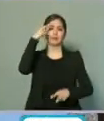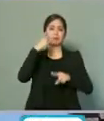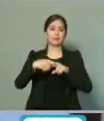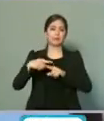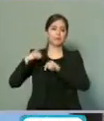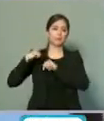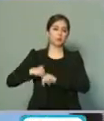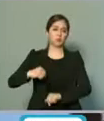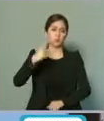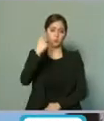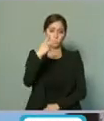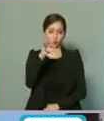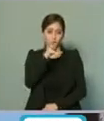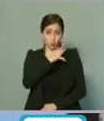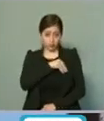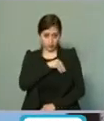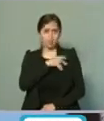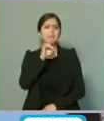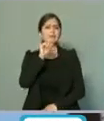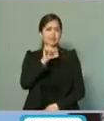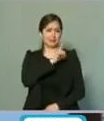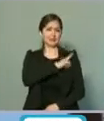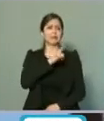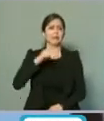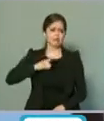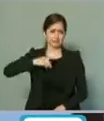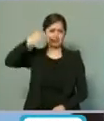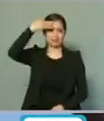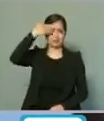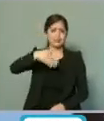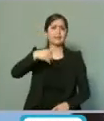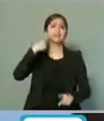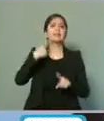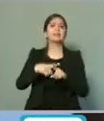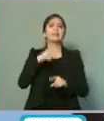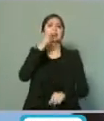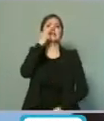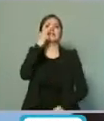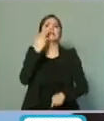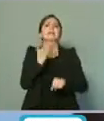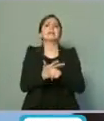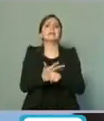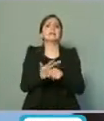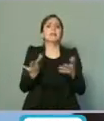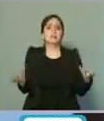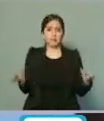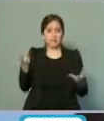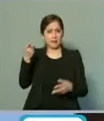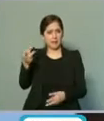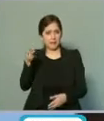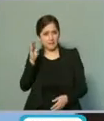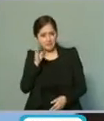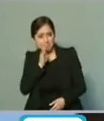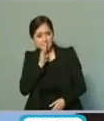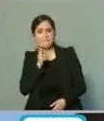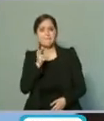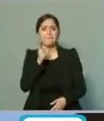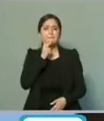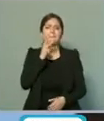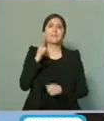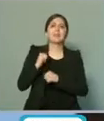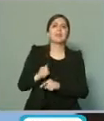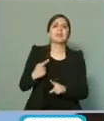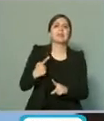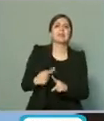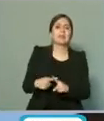cuidar quién va a fungir como esta segunda figura materna, Claro, digamos, de ¿no? autoridad, ¿no?